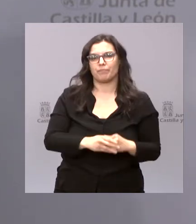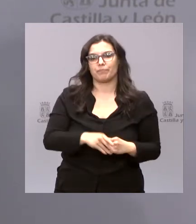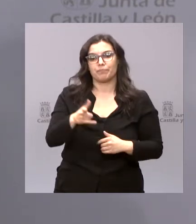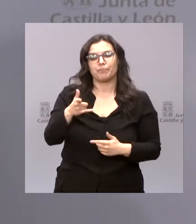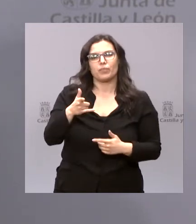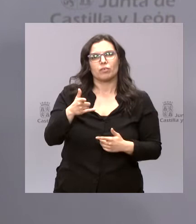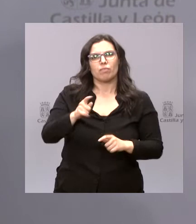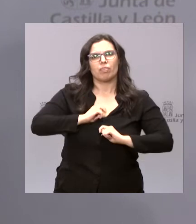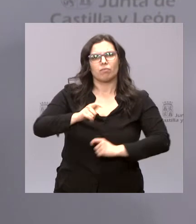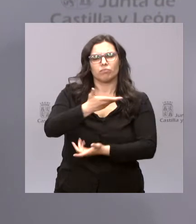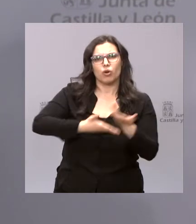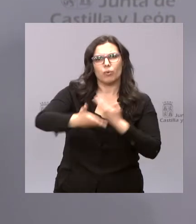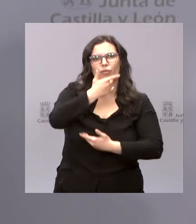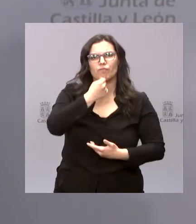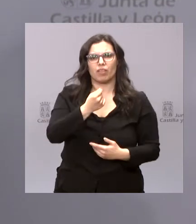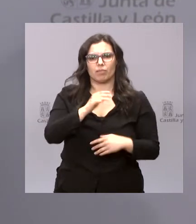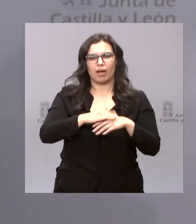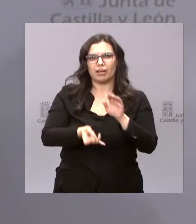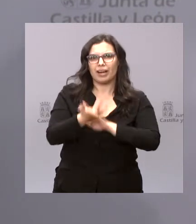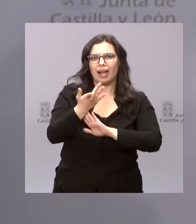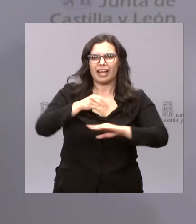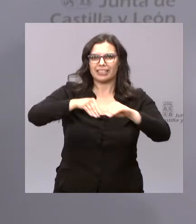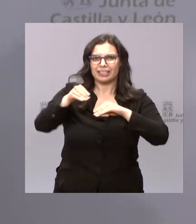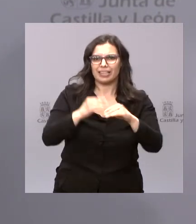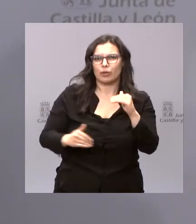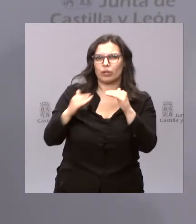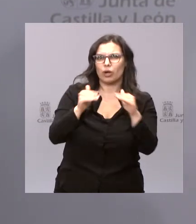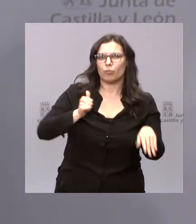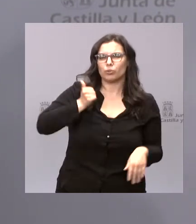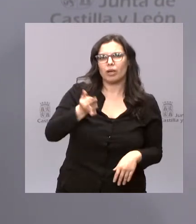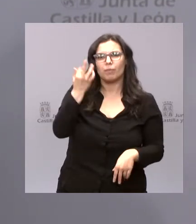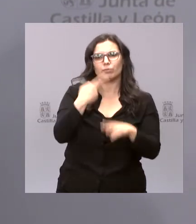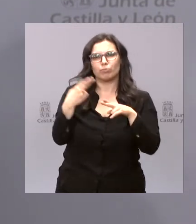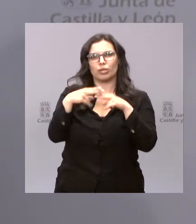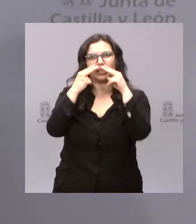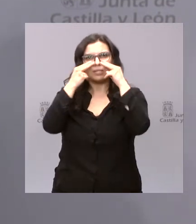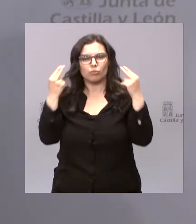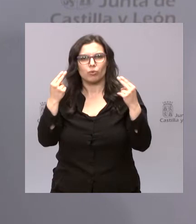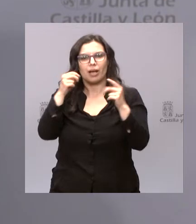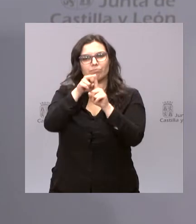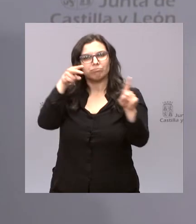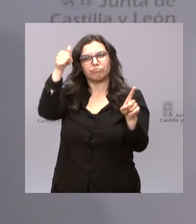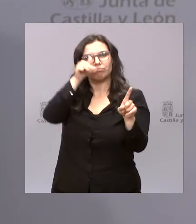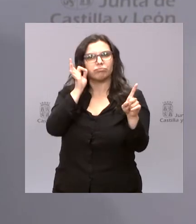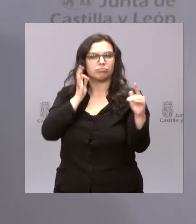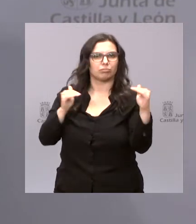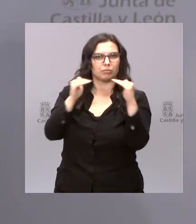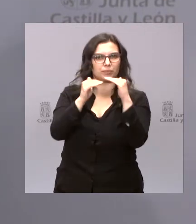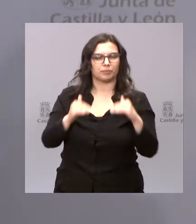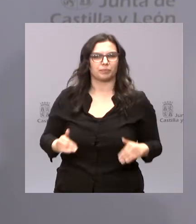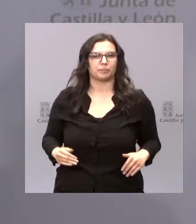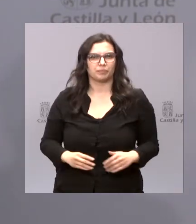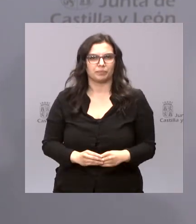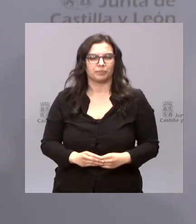para impulsar estrategias de igualdad de oportunidades y políticas públicas con perspectiva de género.